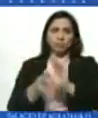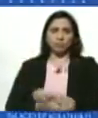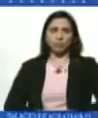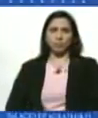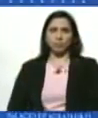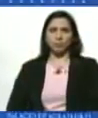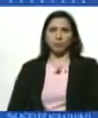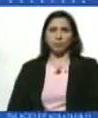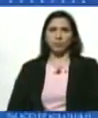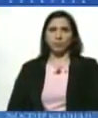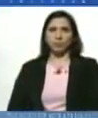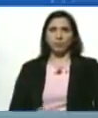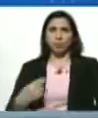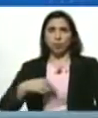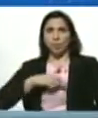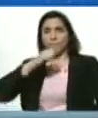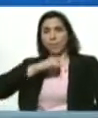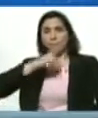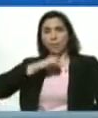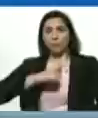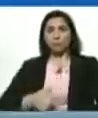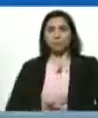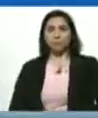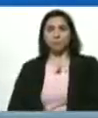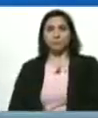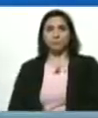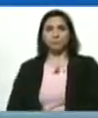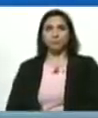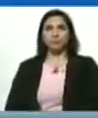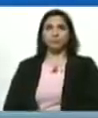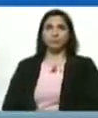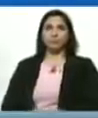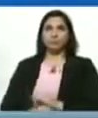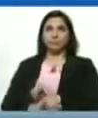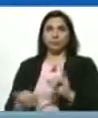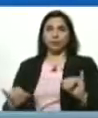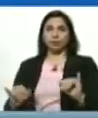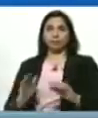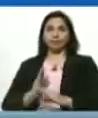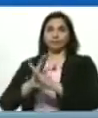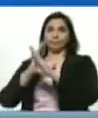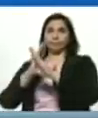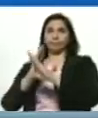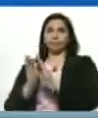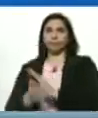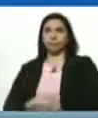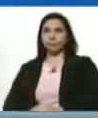y ahí fuimos resistiendo ya con estas sanciones